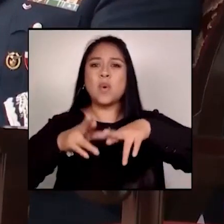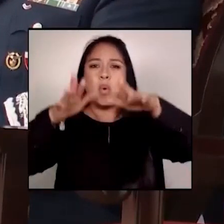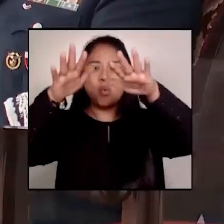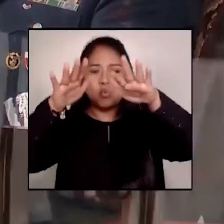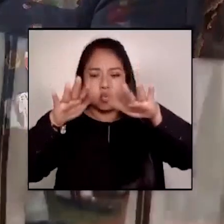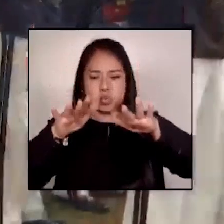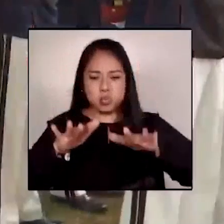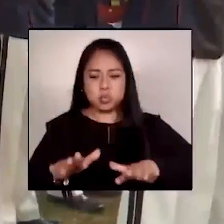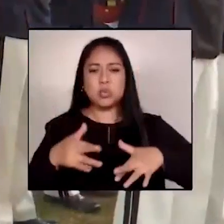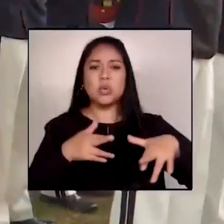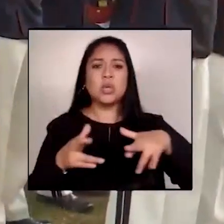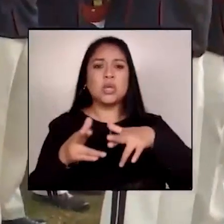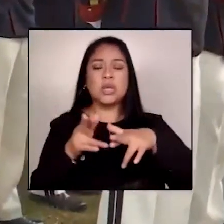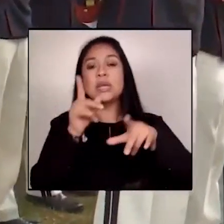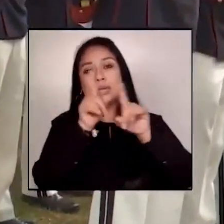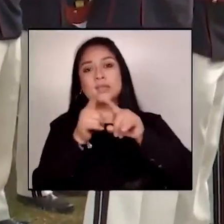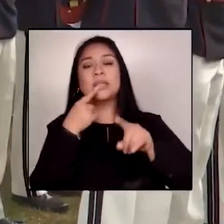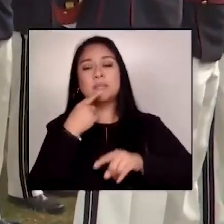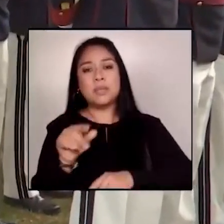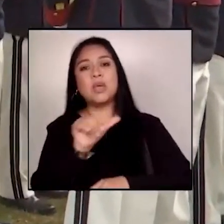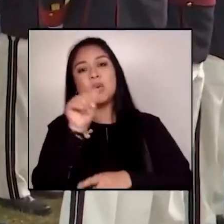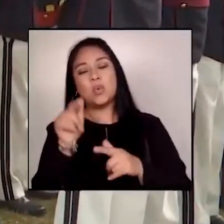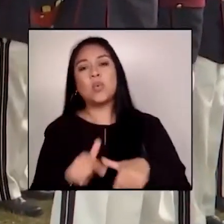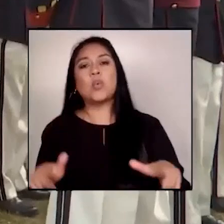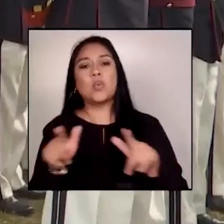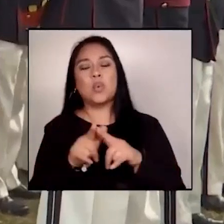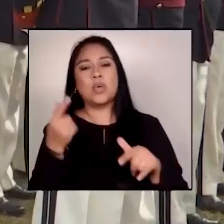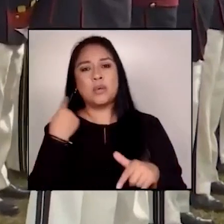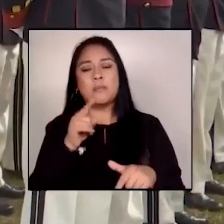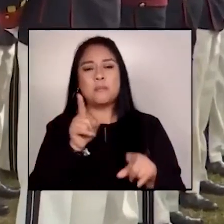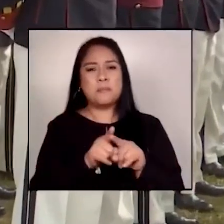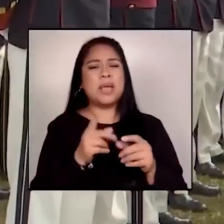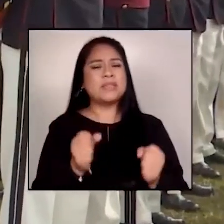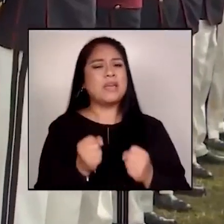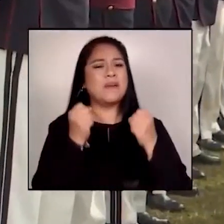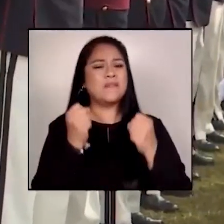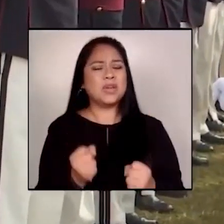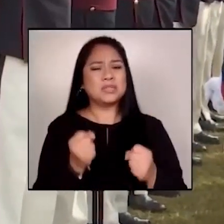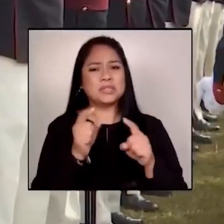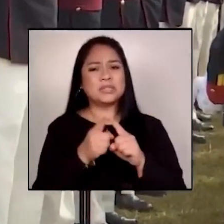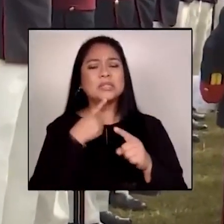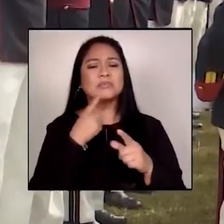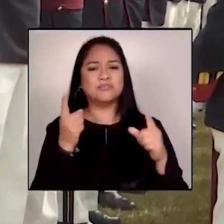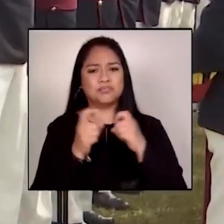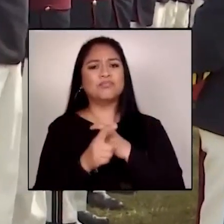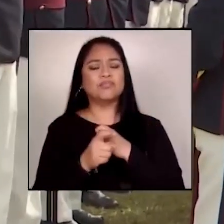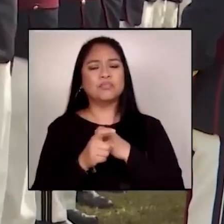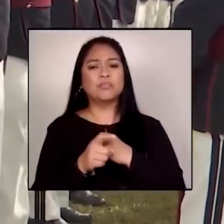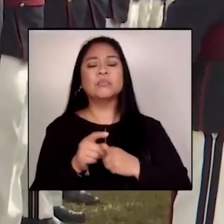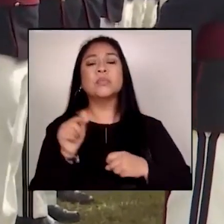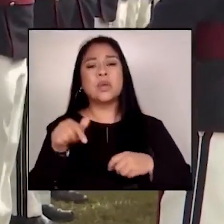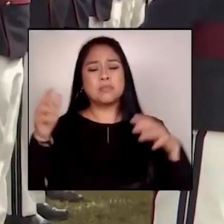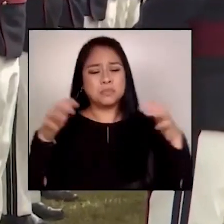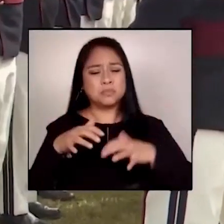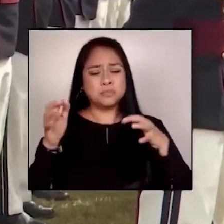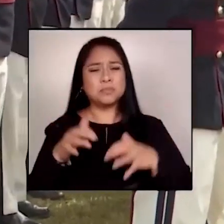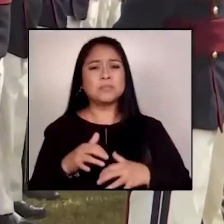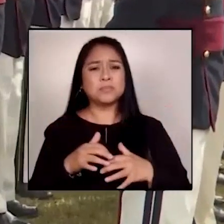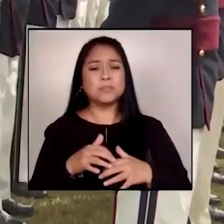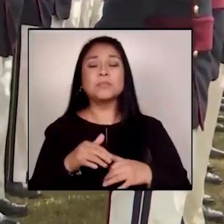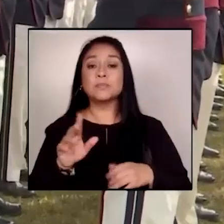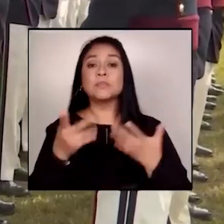todo aquellas cuencas que están difíciles y complicadas con cada invierno hemos dejado